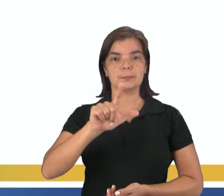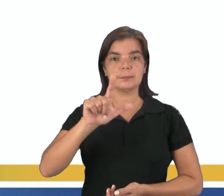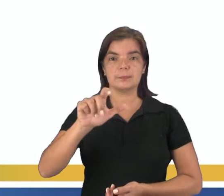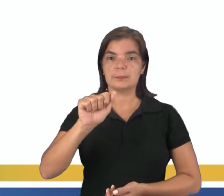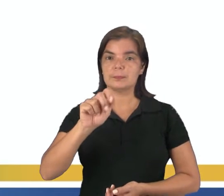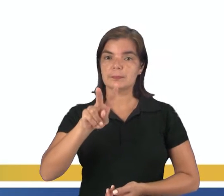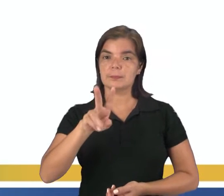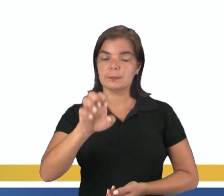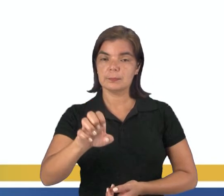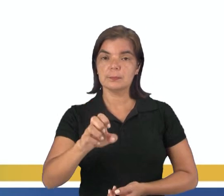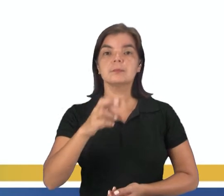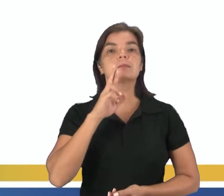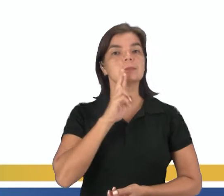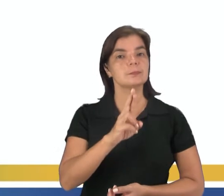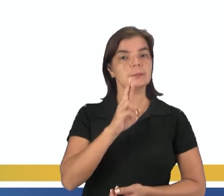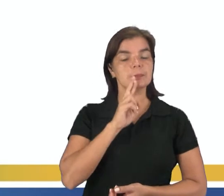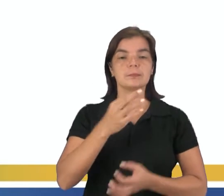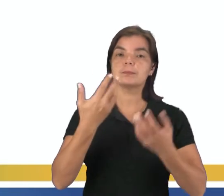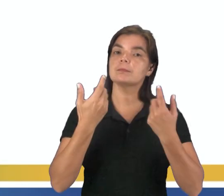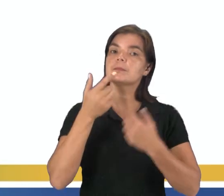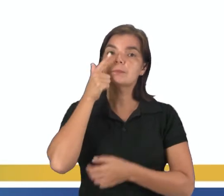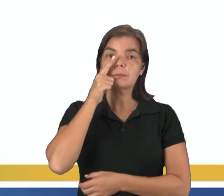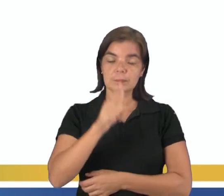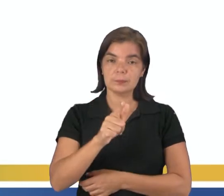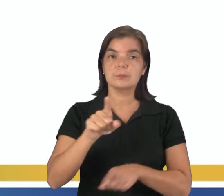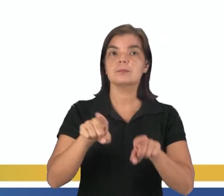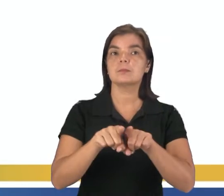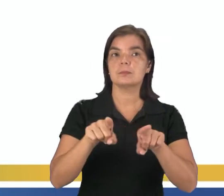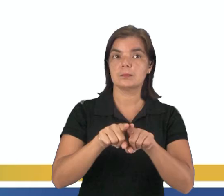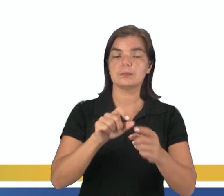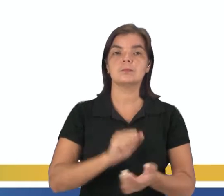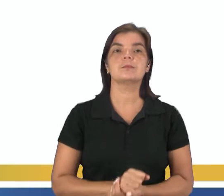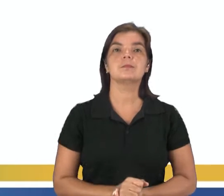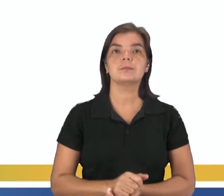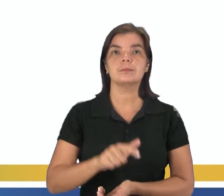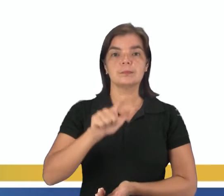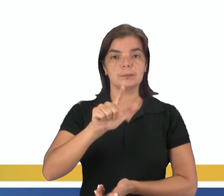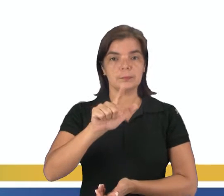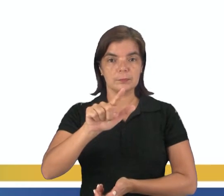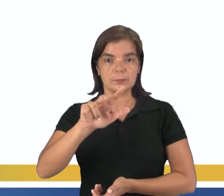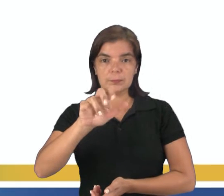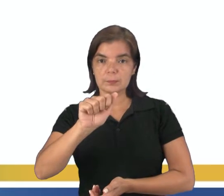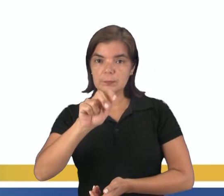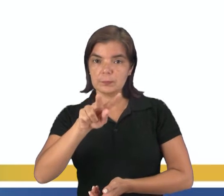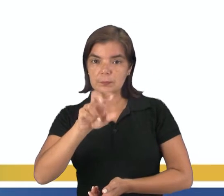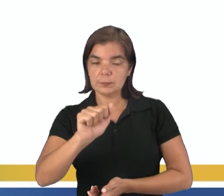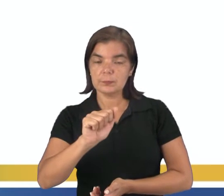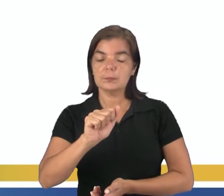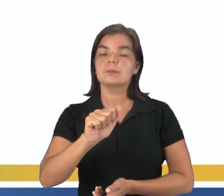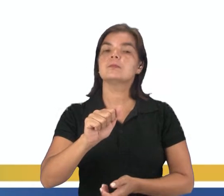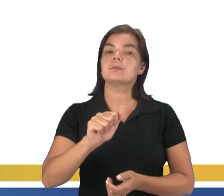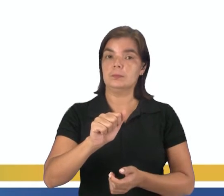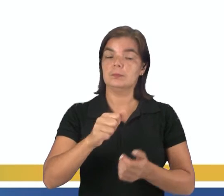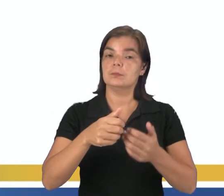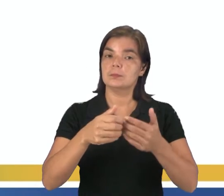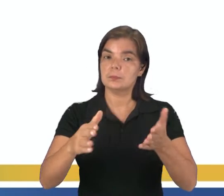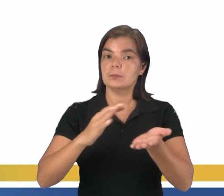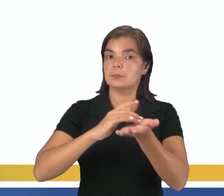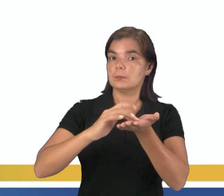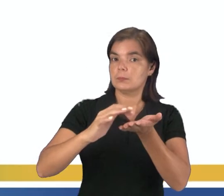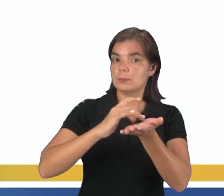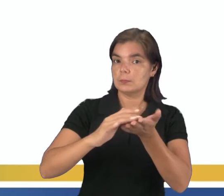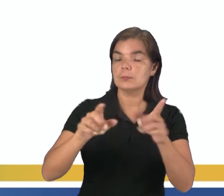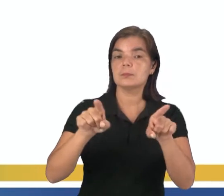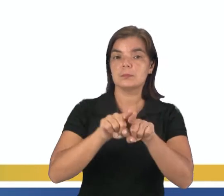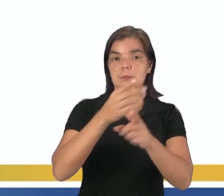Quem falou a palavra llave, acertou. Olvidé la llave para abrir la casa en la